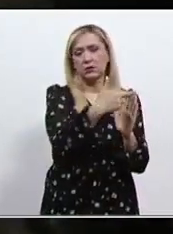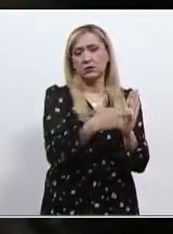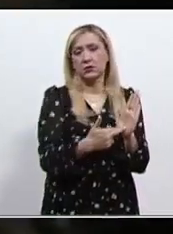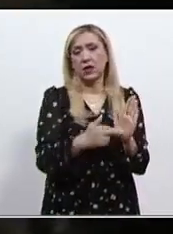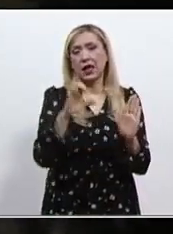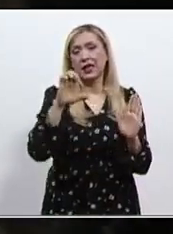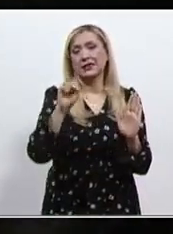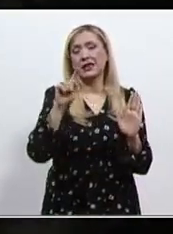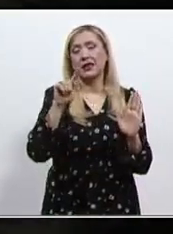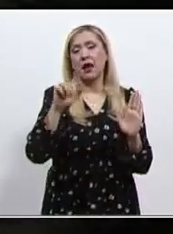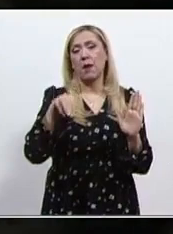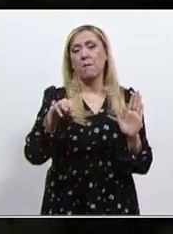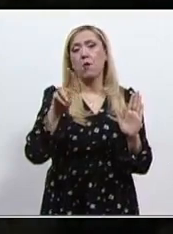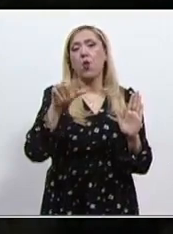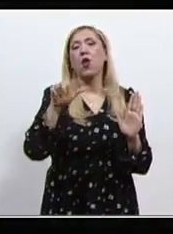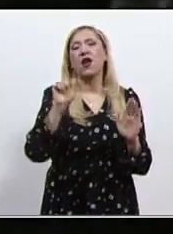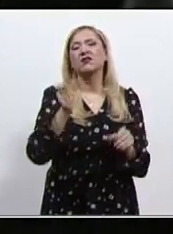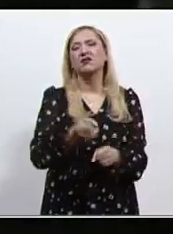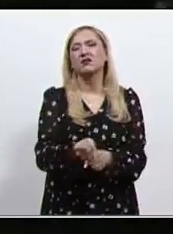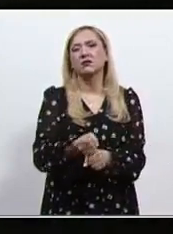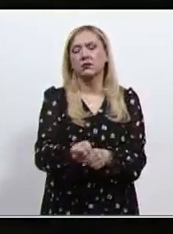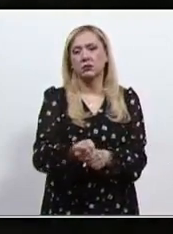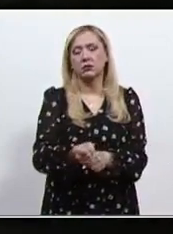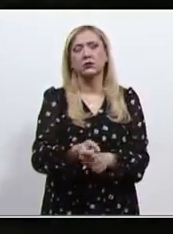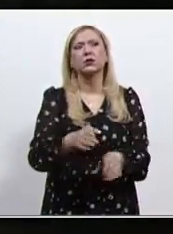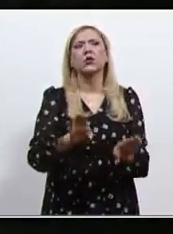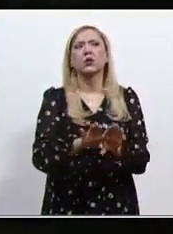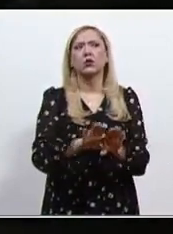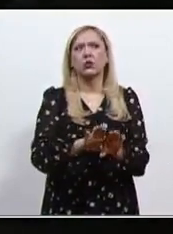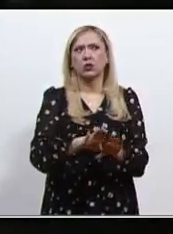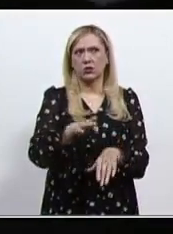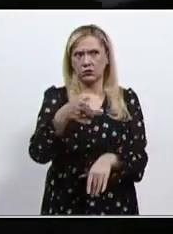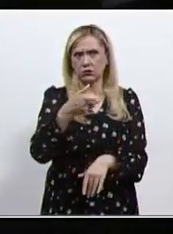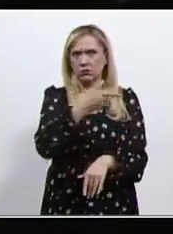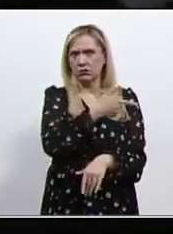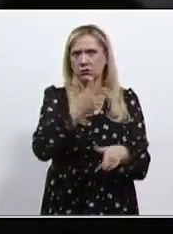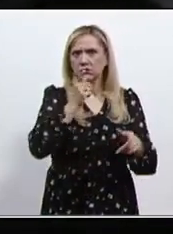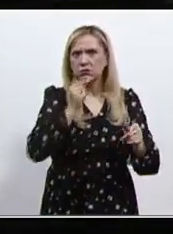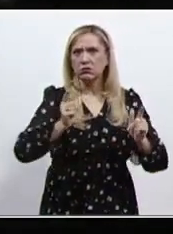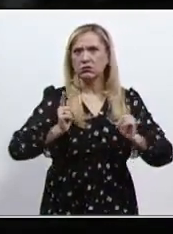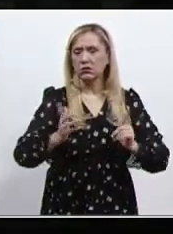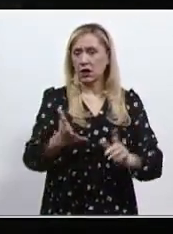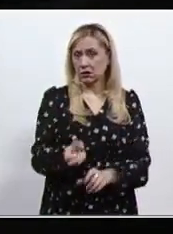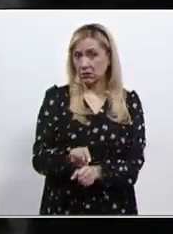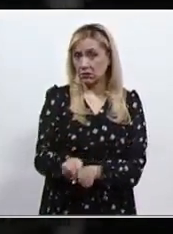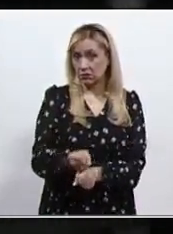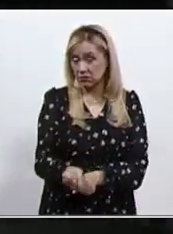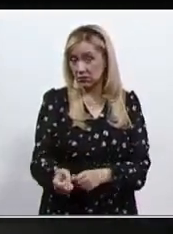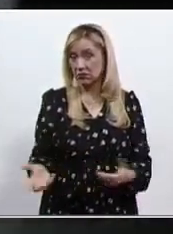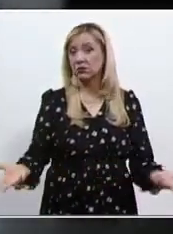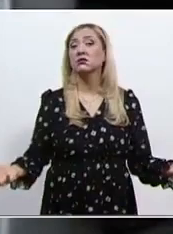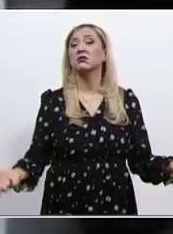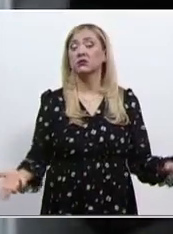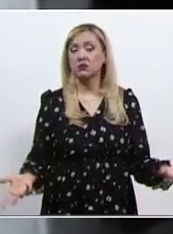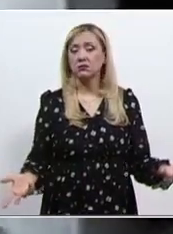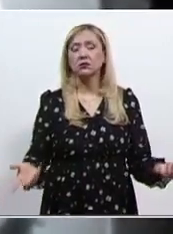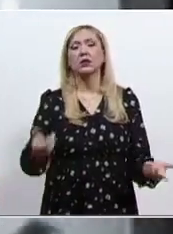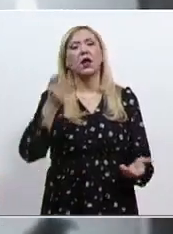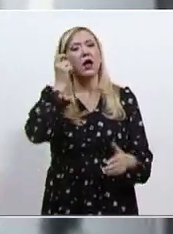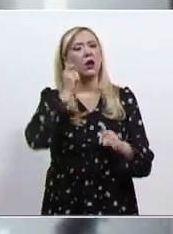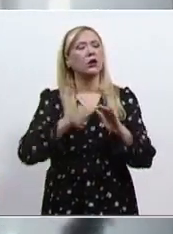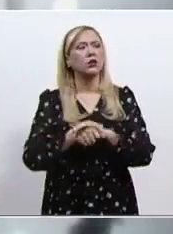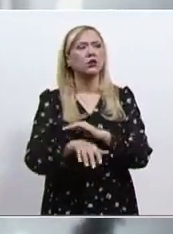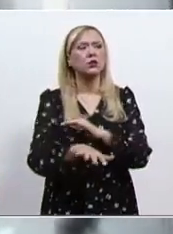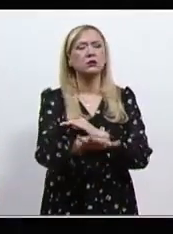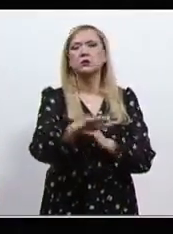imputaciones en contra de los inculpados habían sido obtenidas bajo tortura en torno a la investigación del caso Ayotzinapa determinó que no